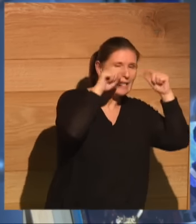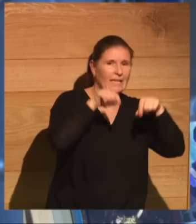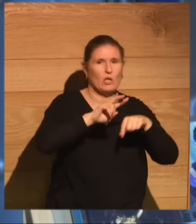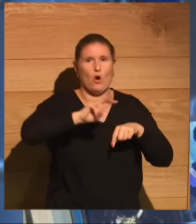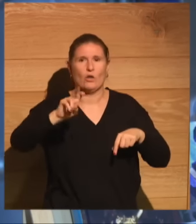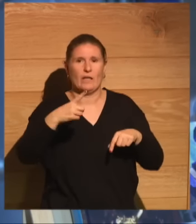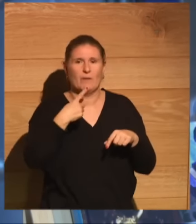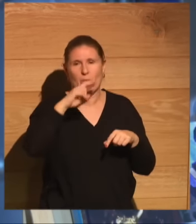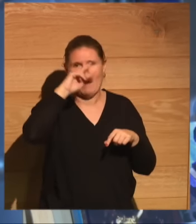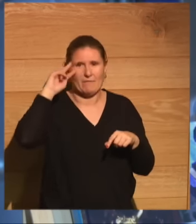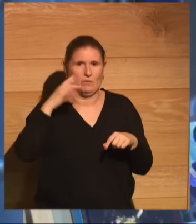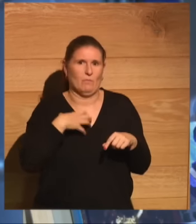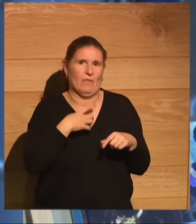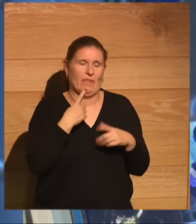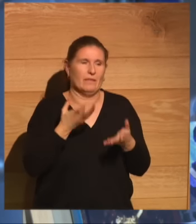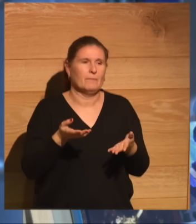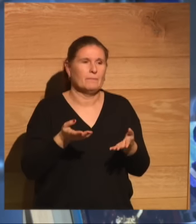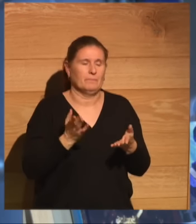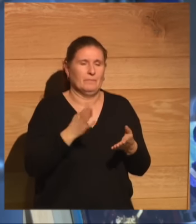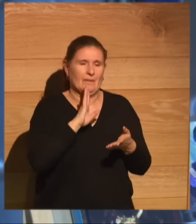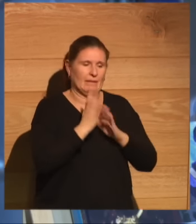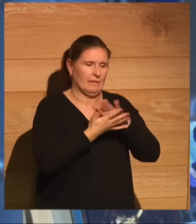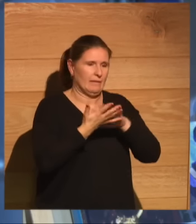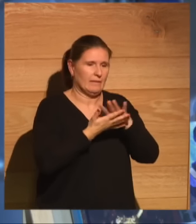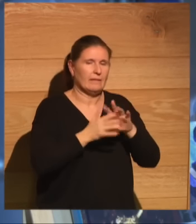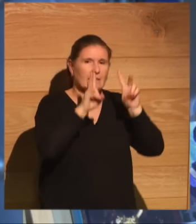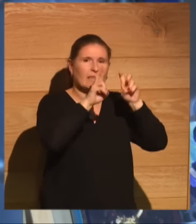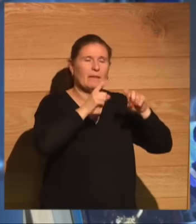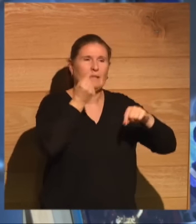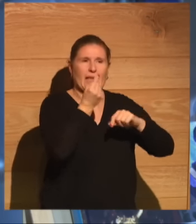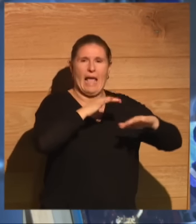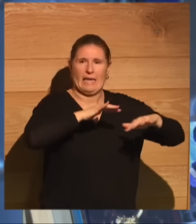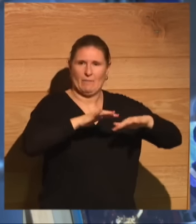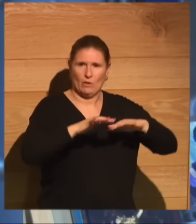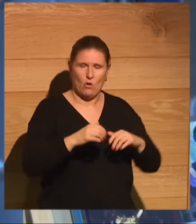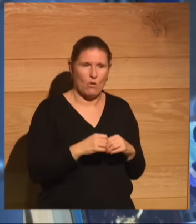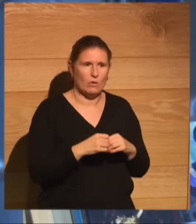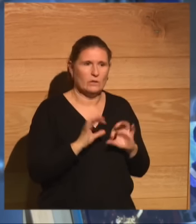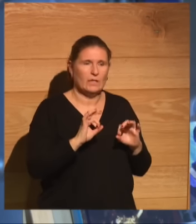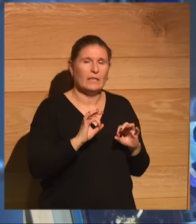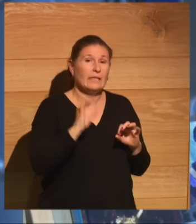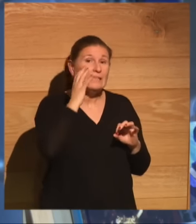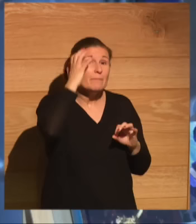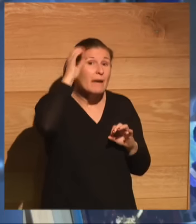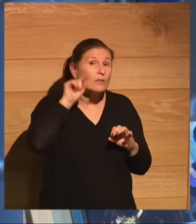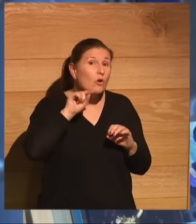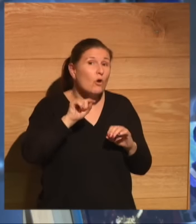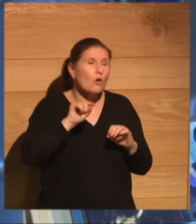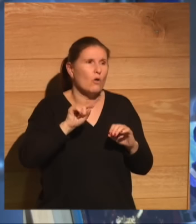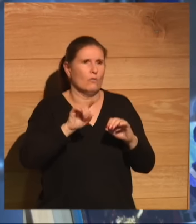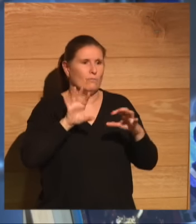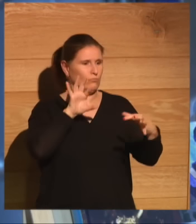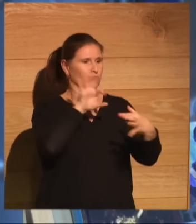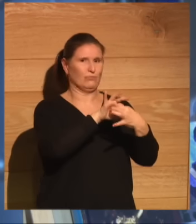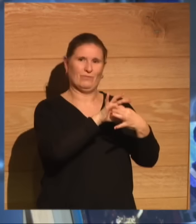Pulp Fiction, por ejemplo. Pero bueno, estábamos hablando de la parte de animación. Y claro, el mundo de Burton no encaja ahí. Nada.